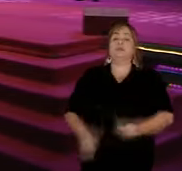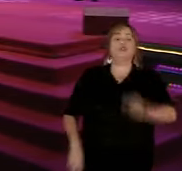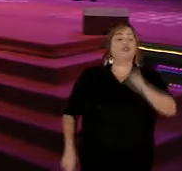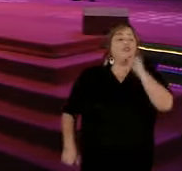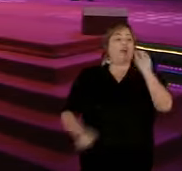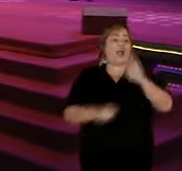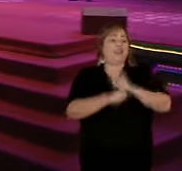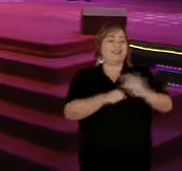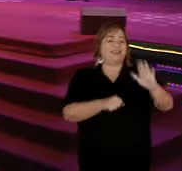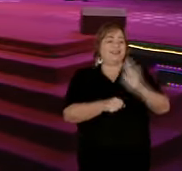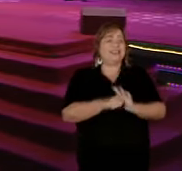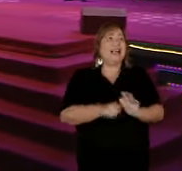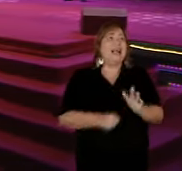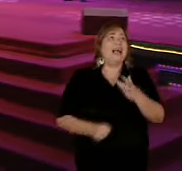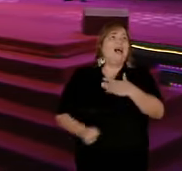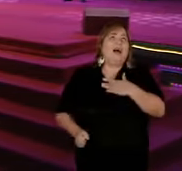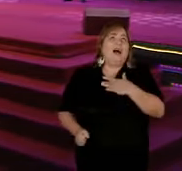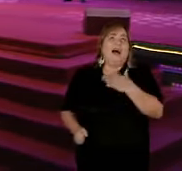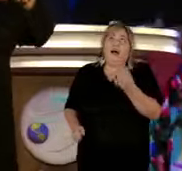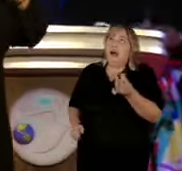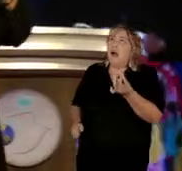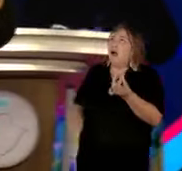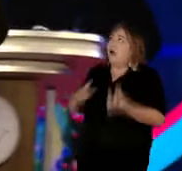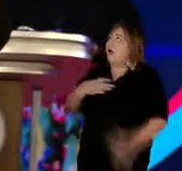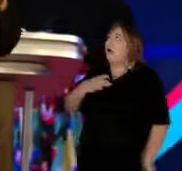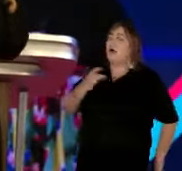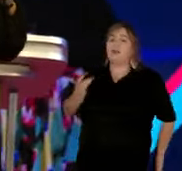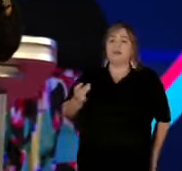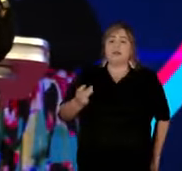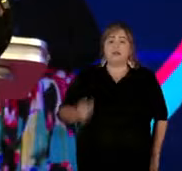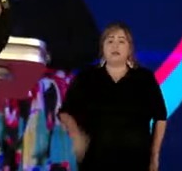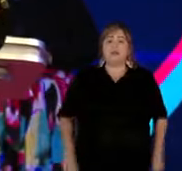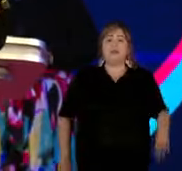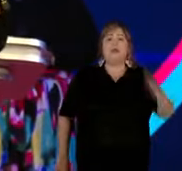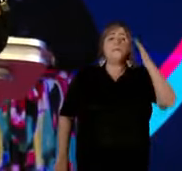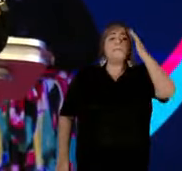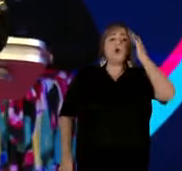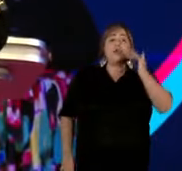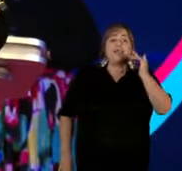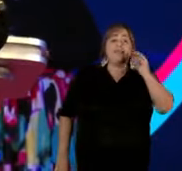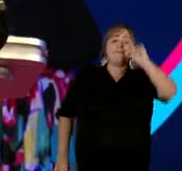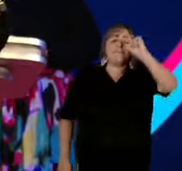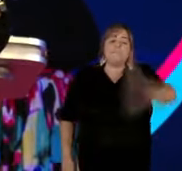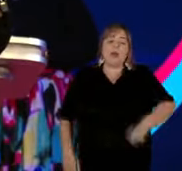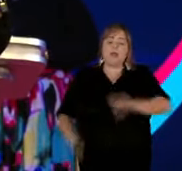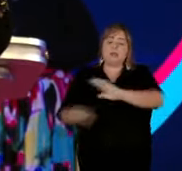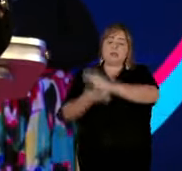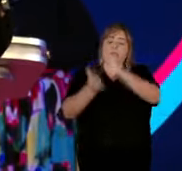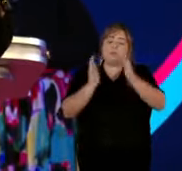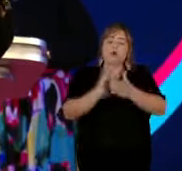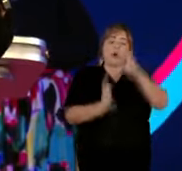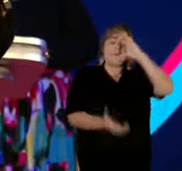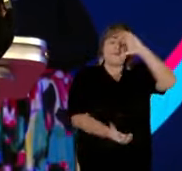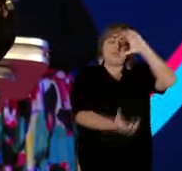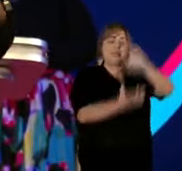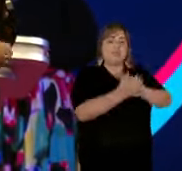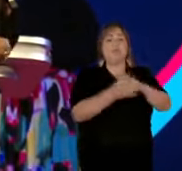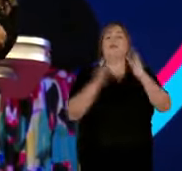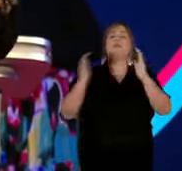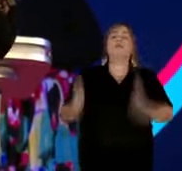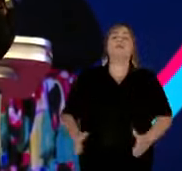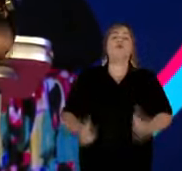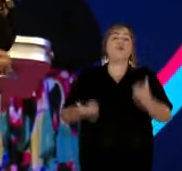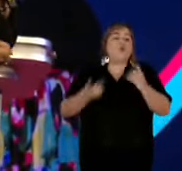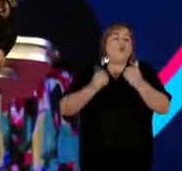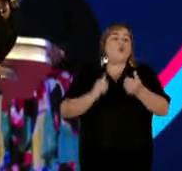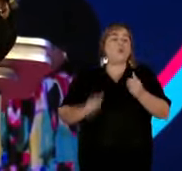ser simpatizante, hay que ser creyente, hay que arrepentirse